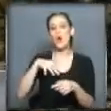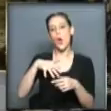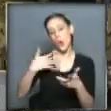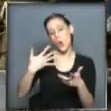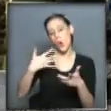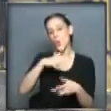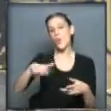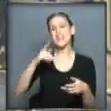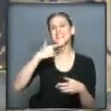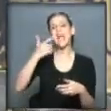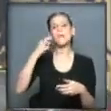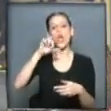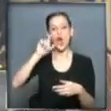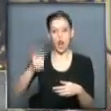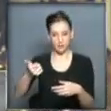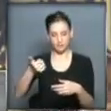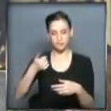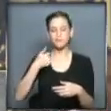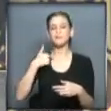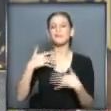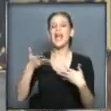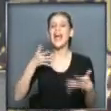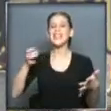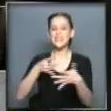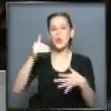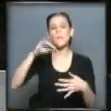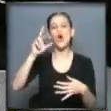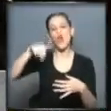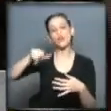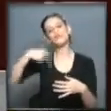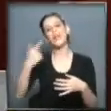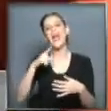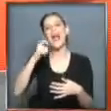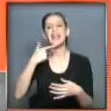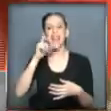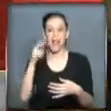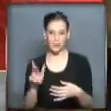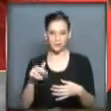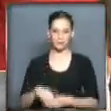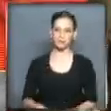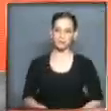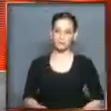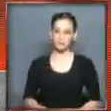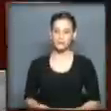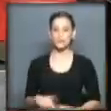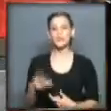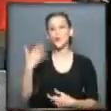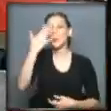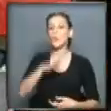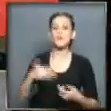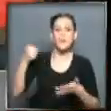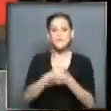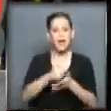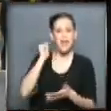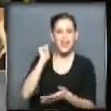a nivel Sapiola, entre las estaciones Morón y Castelar. El último que chocó el de atrás que venía y se